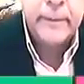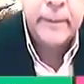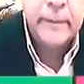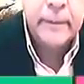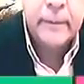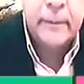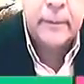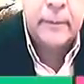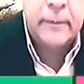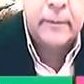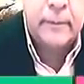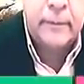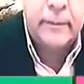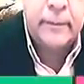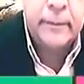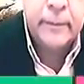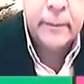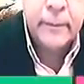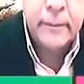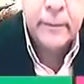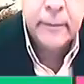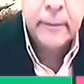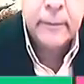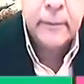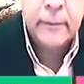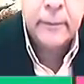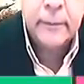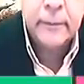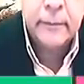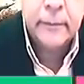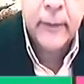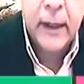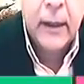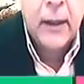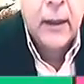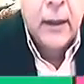un estimado del monto de pérdidas que se habría tenido durante este tiempo?